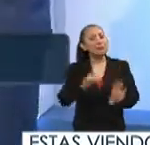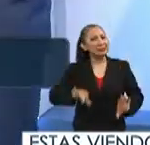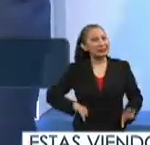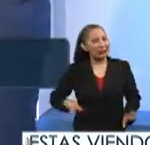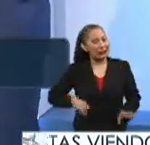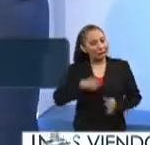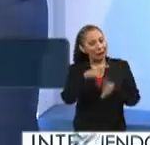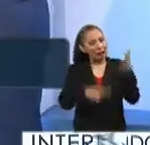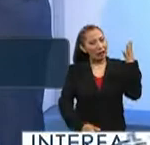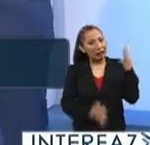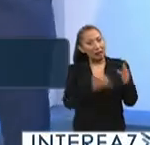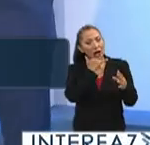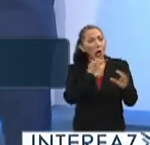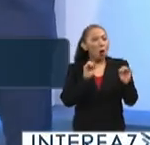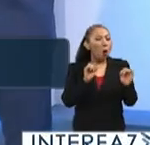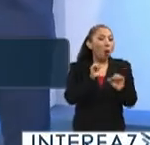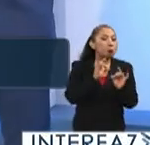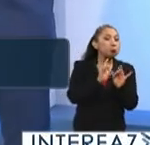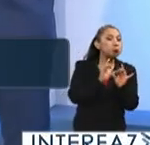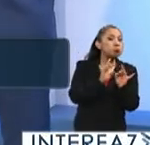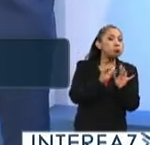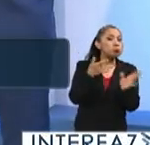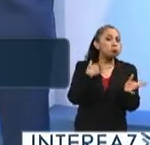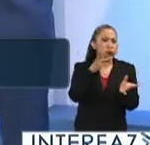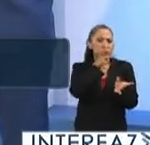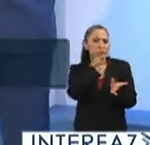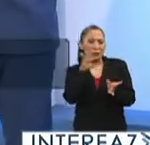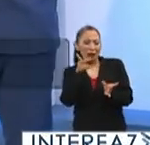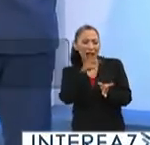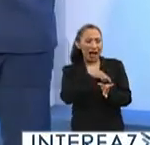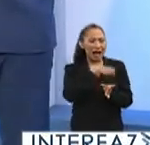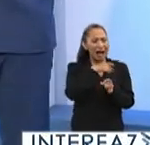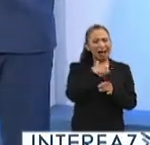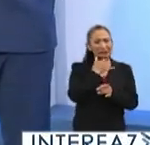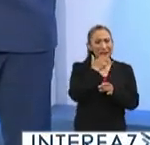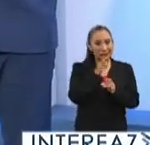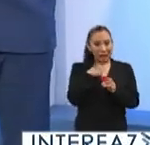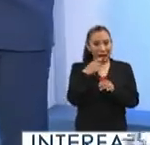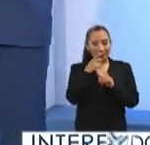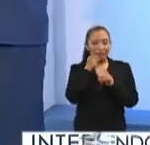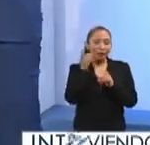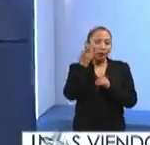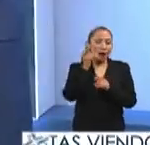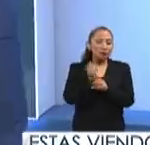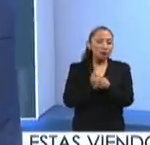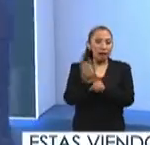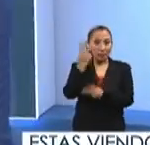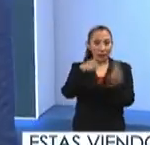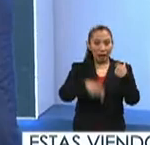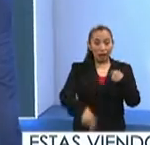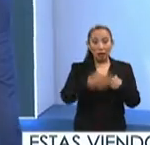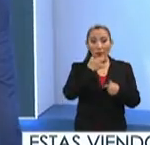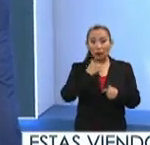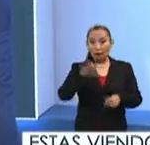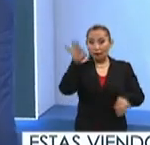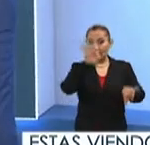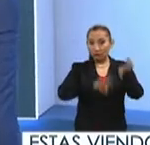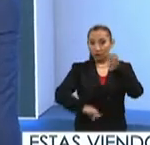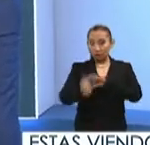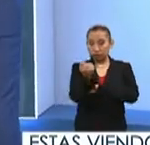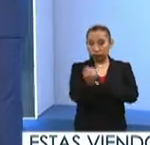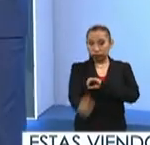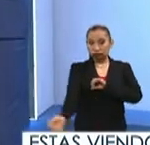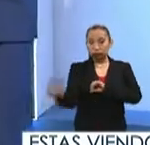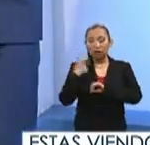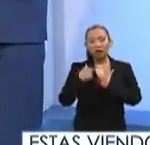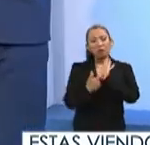interesantes, error o azar. Parecieran términos que se contradicen o no, ya lo estudiaremos. Viene en el estudio un físico muy